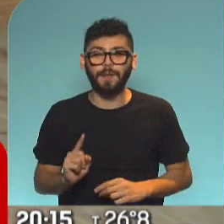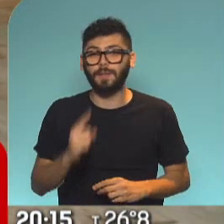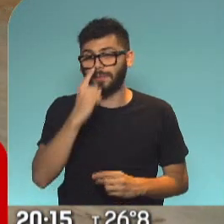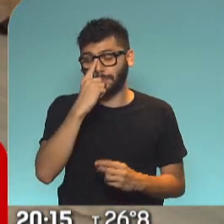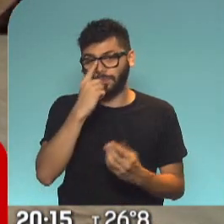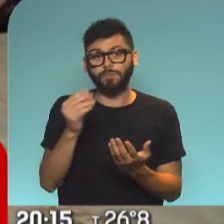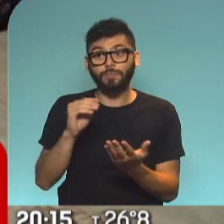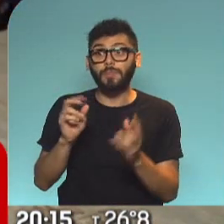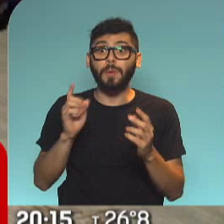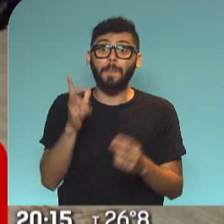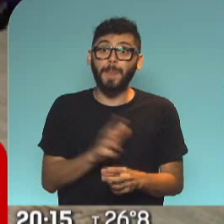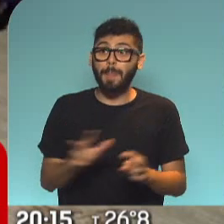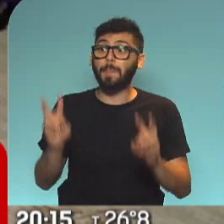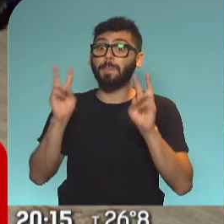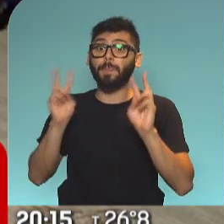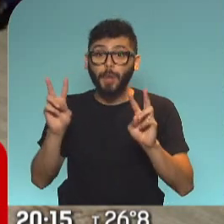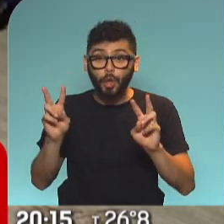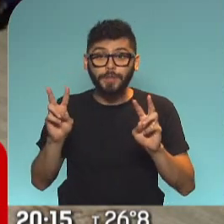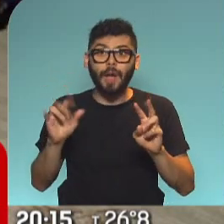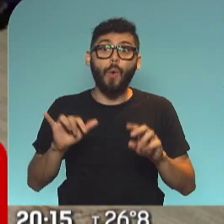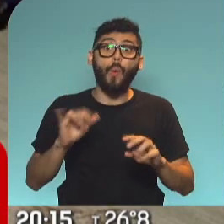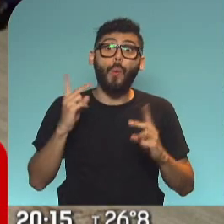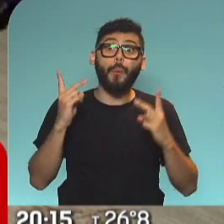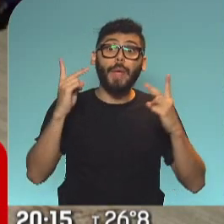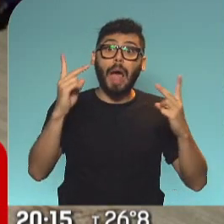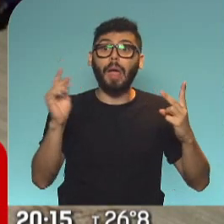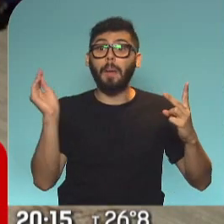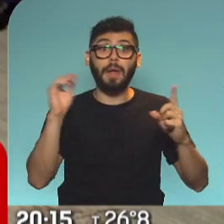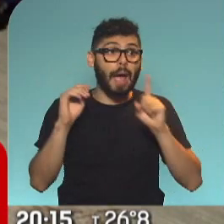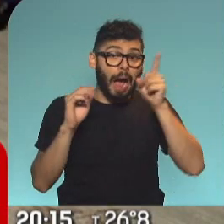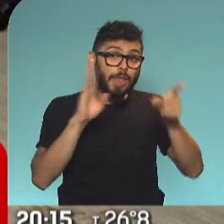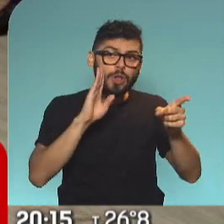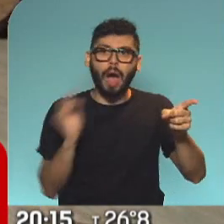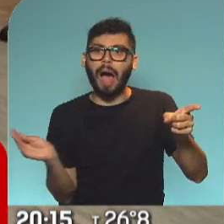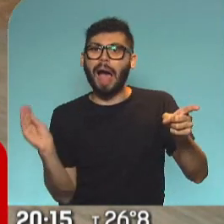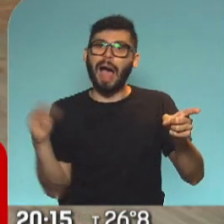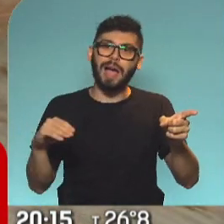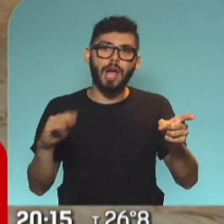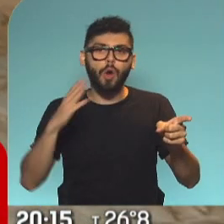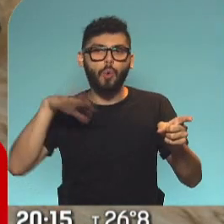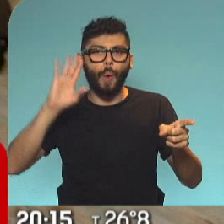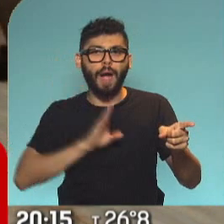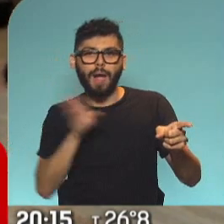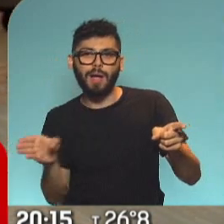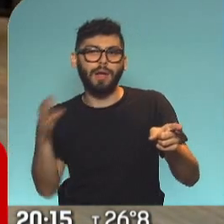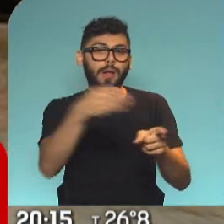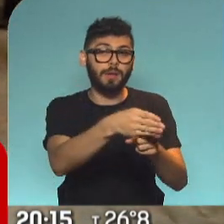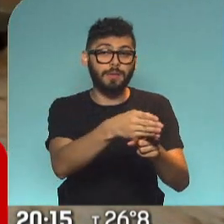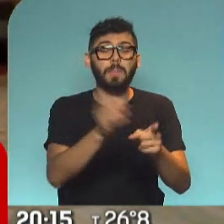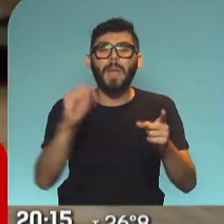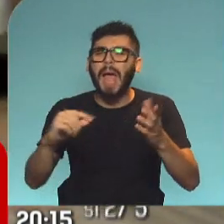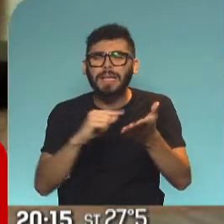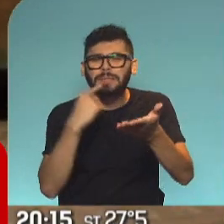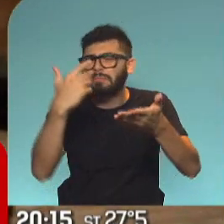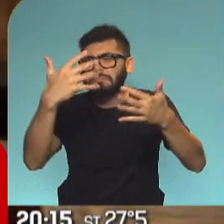agrega a Cuba al viaje a Estados Unidos. Y adentro había una nota muy dura diciendo de que los peronistas son personas